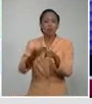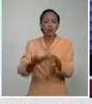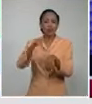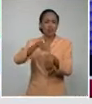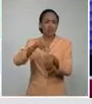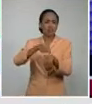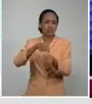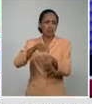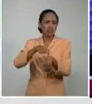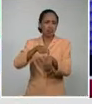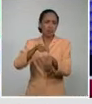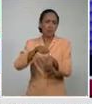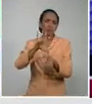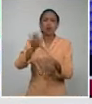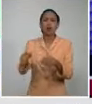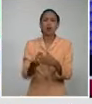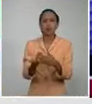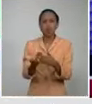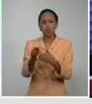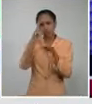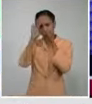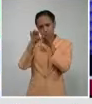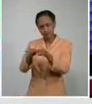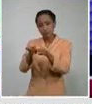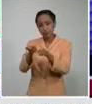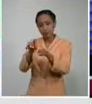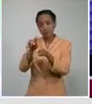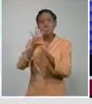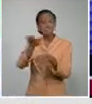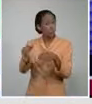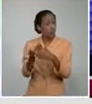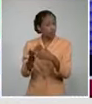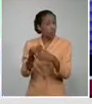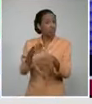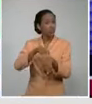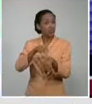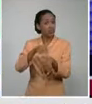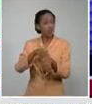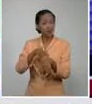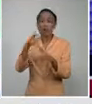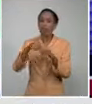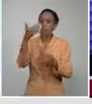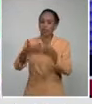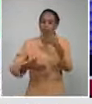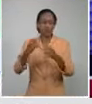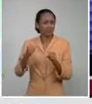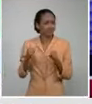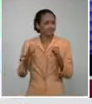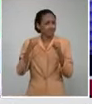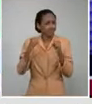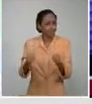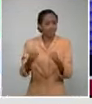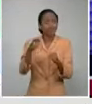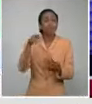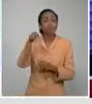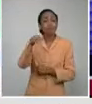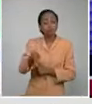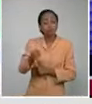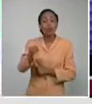estadía hospitalaria de 5 días, los 5 en una unidad de terapia intensiva, teniendo en